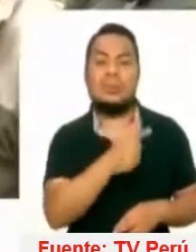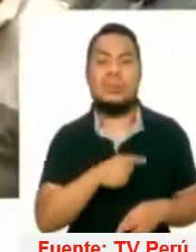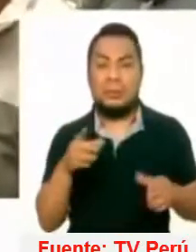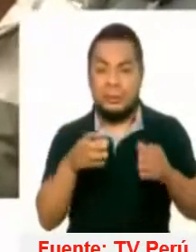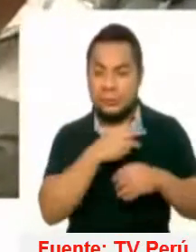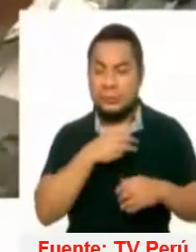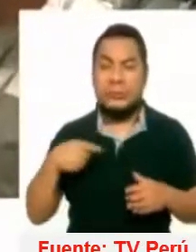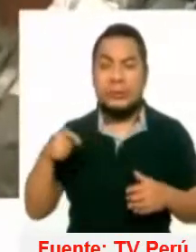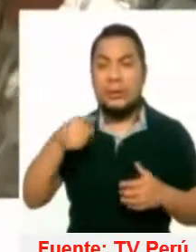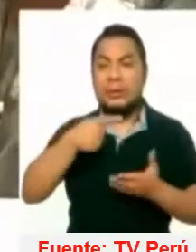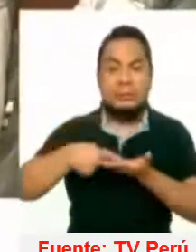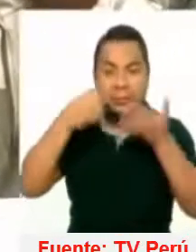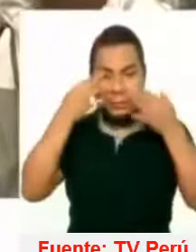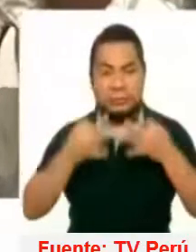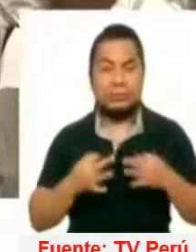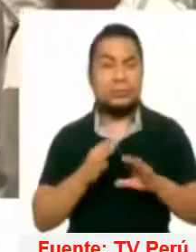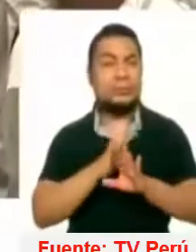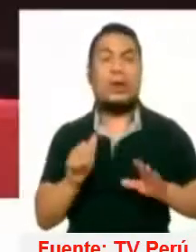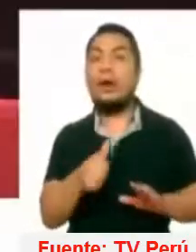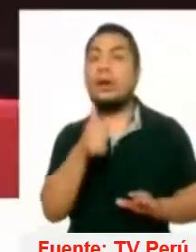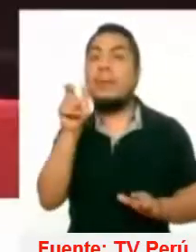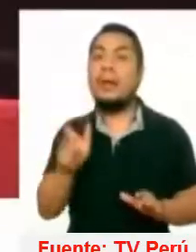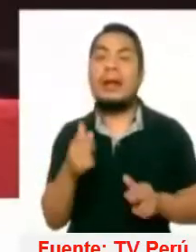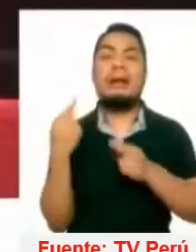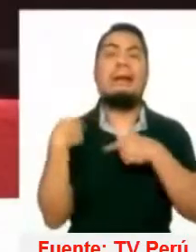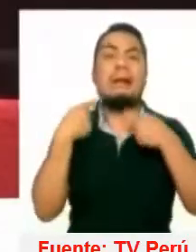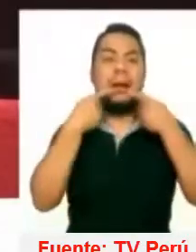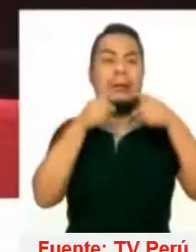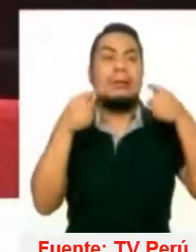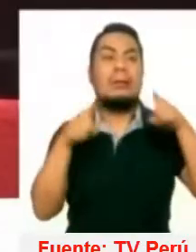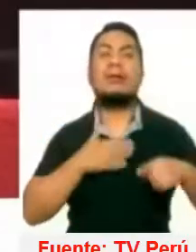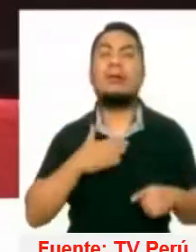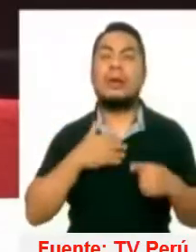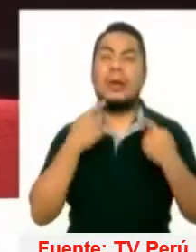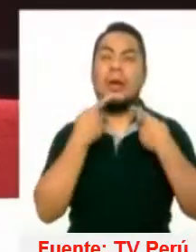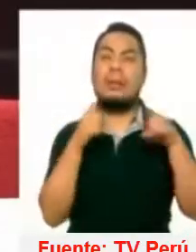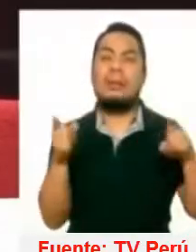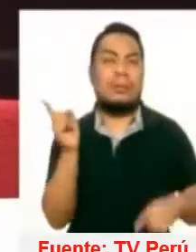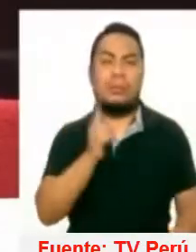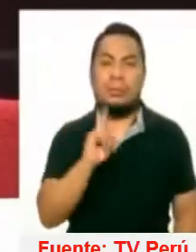más importante, comparte nuestra información. Con nosotros será hasta la próxima, tu Pananchis Cama.